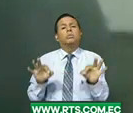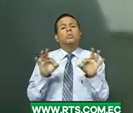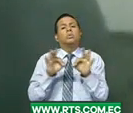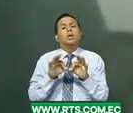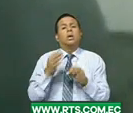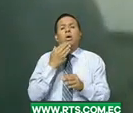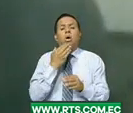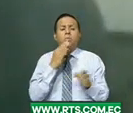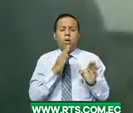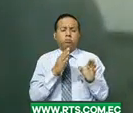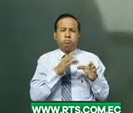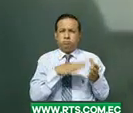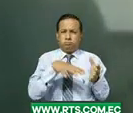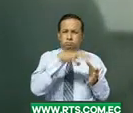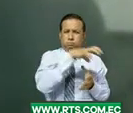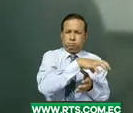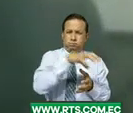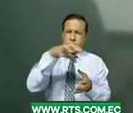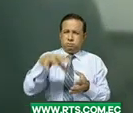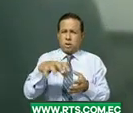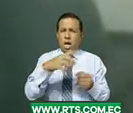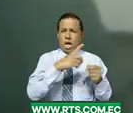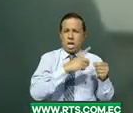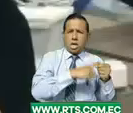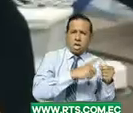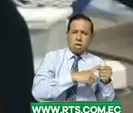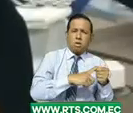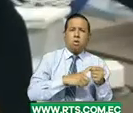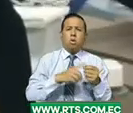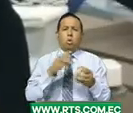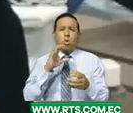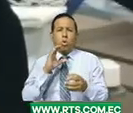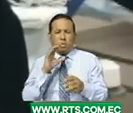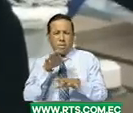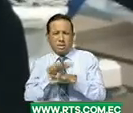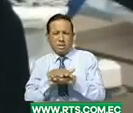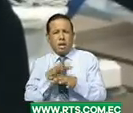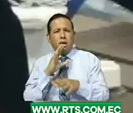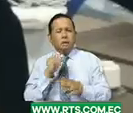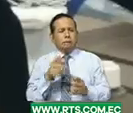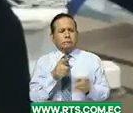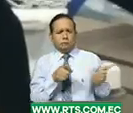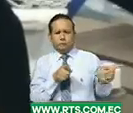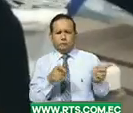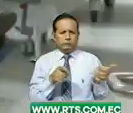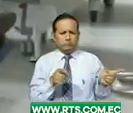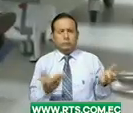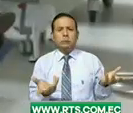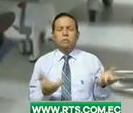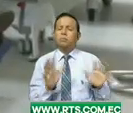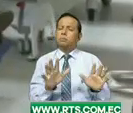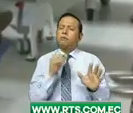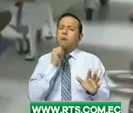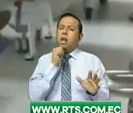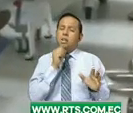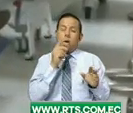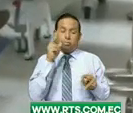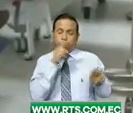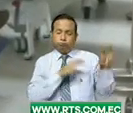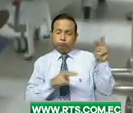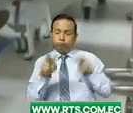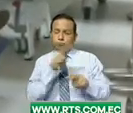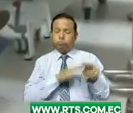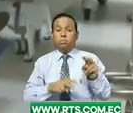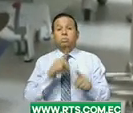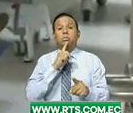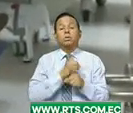condición epidemiológica de estas 2 ciudades no lo amerita. Con los 30 casos recientemente identificados con la mutación de COVID-19, en